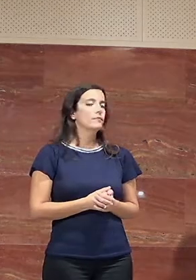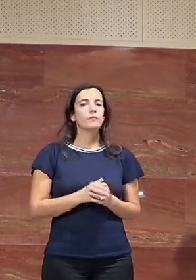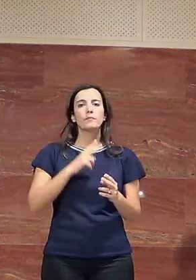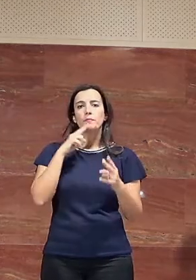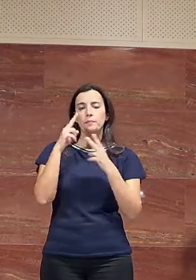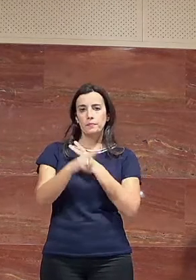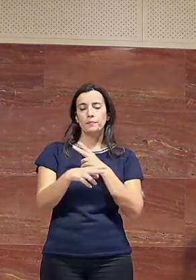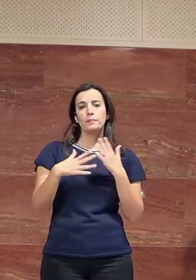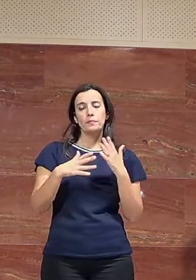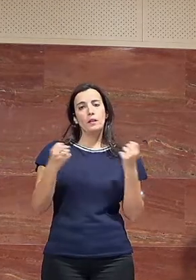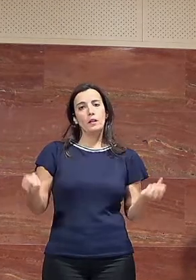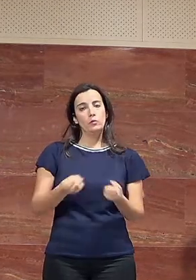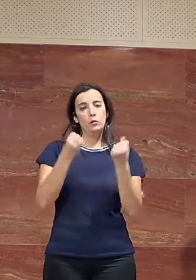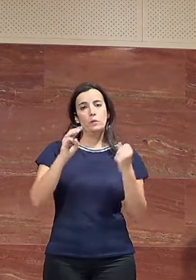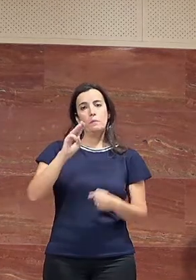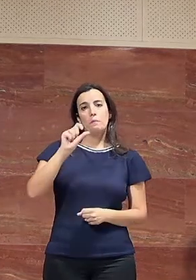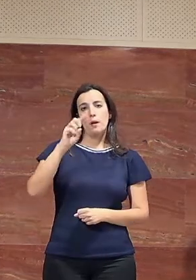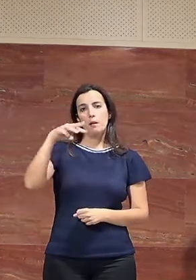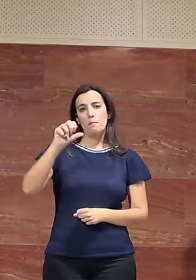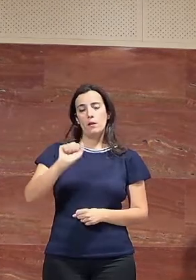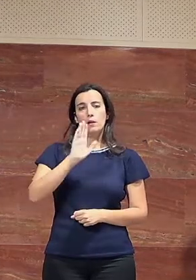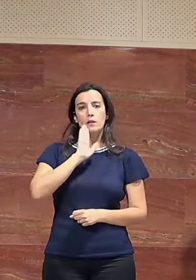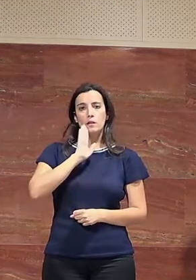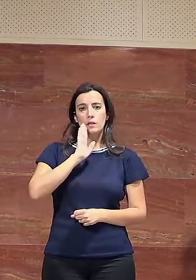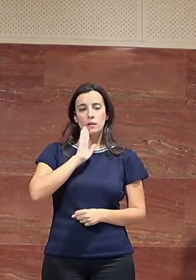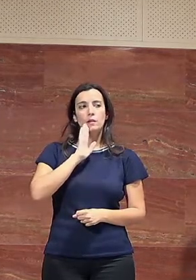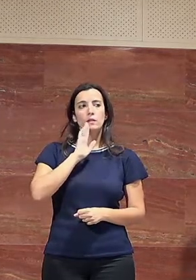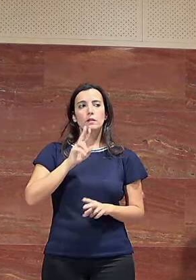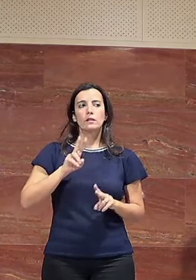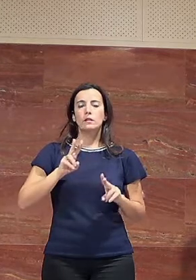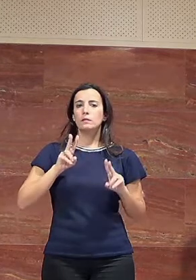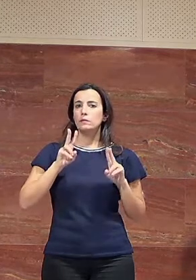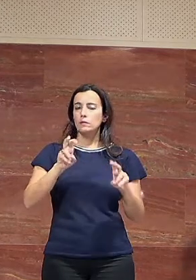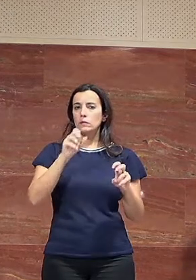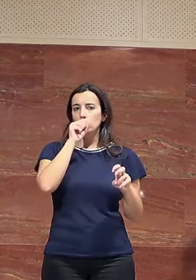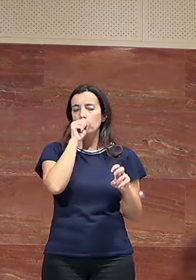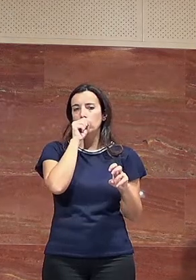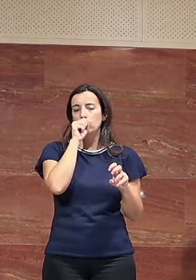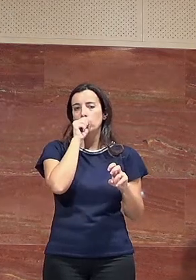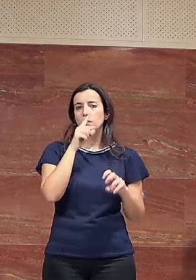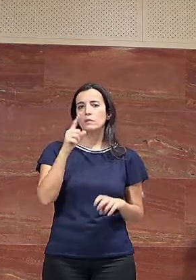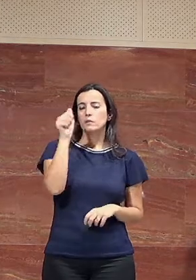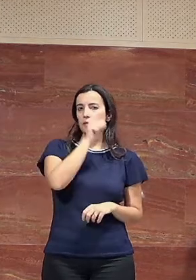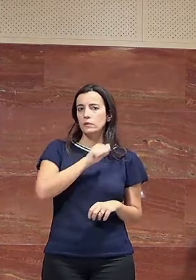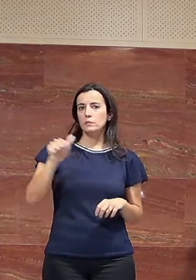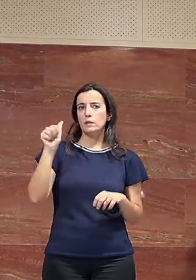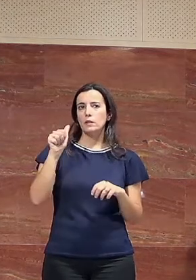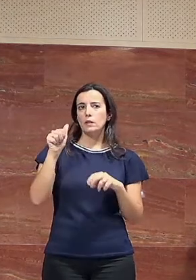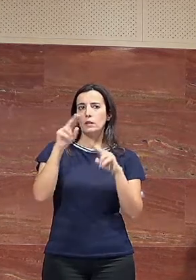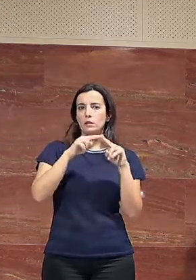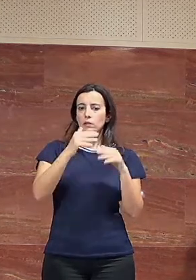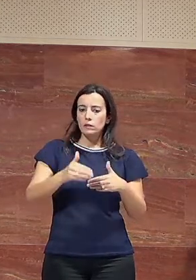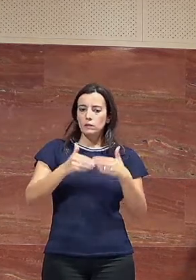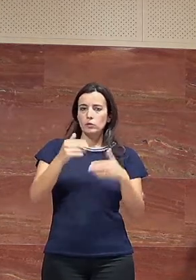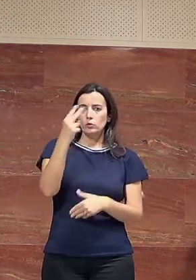la actuación de Palma que hemos visto antes, en principio se planteó como una actuación temporal, una semana, se prorrogó 2 semanas más